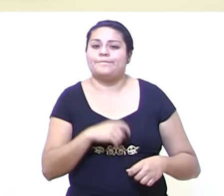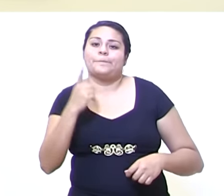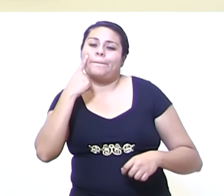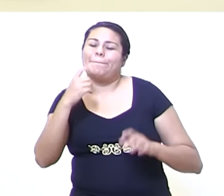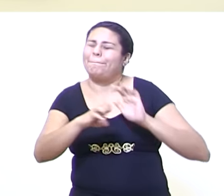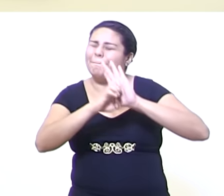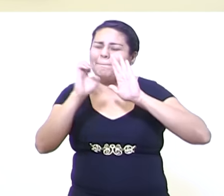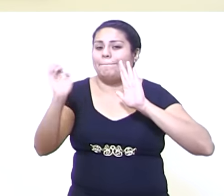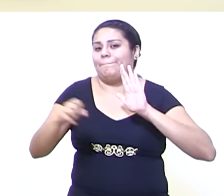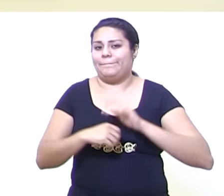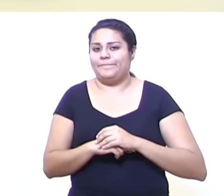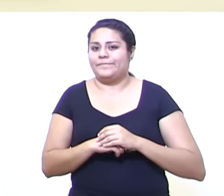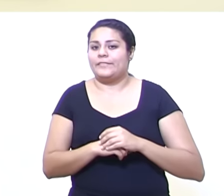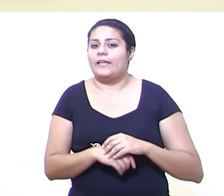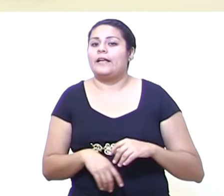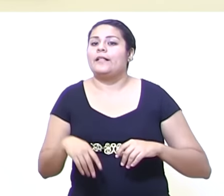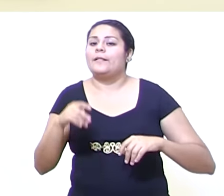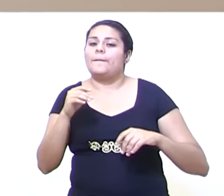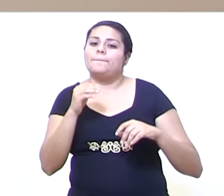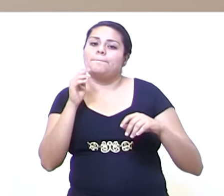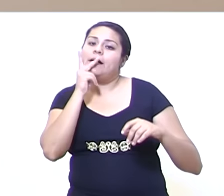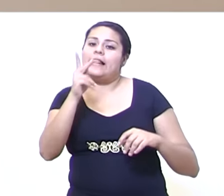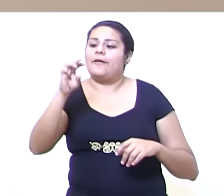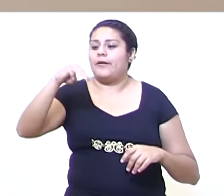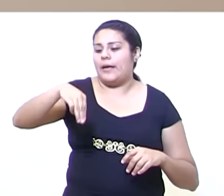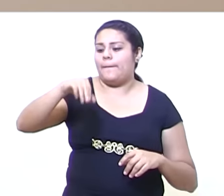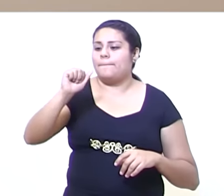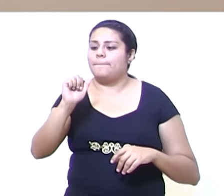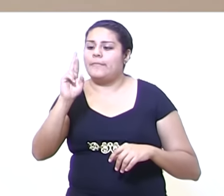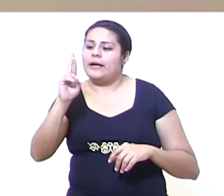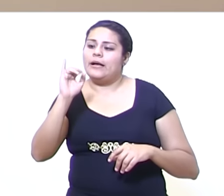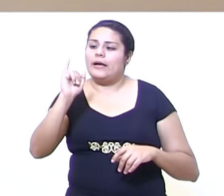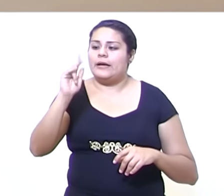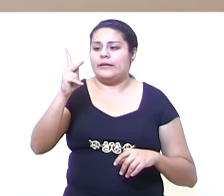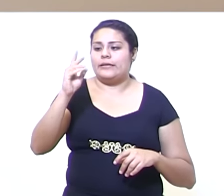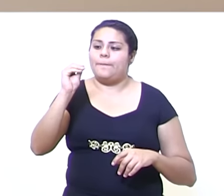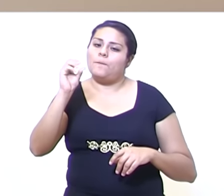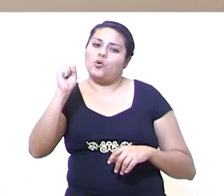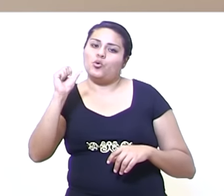Esta es la palabra mariposa. ¿Te acuerdas de ella?